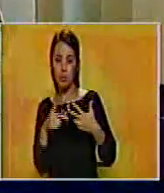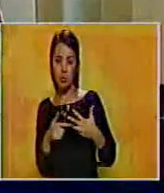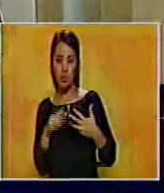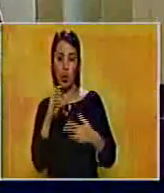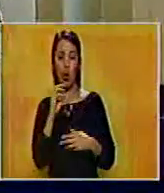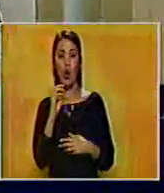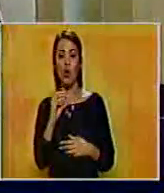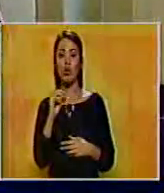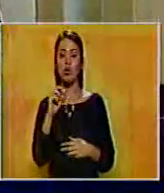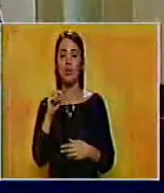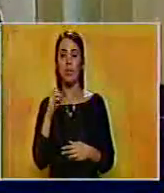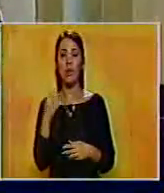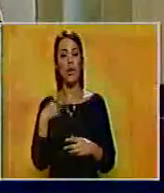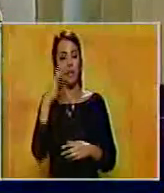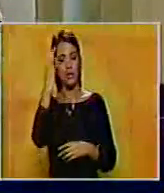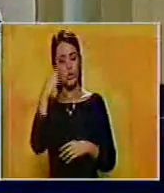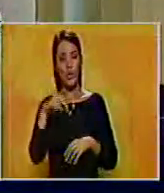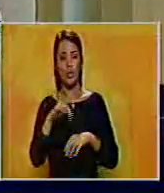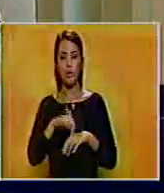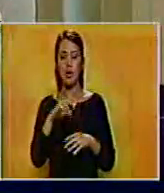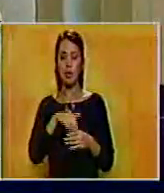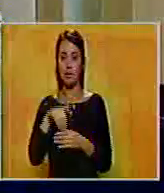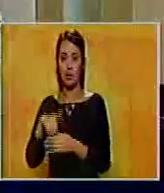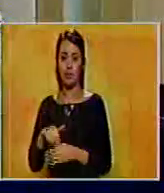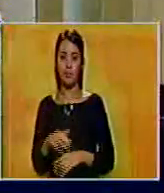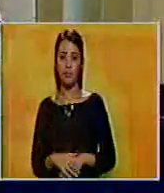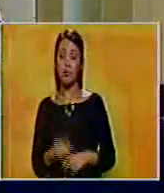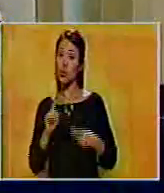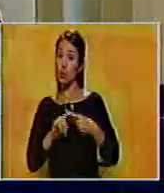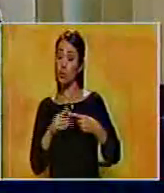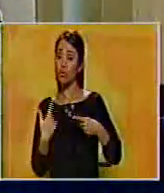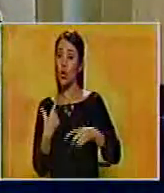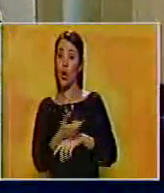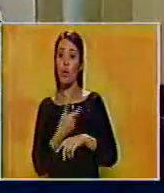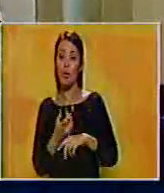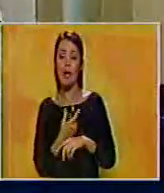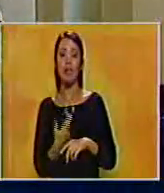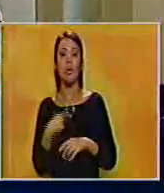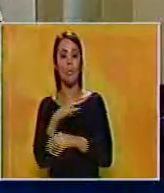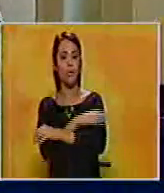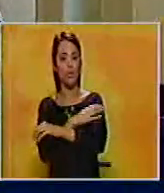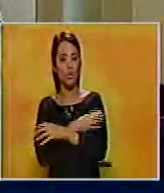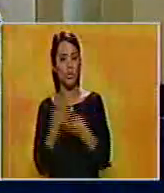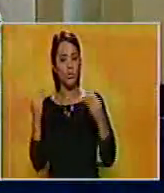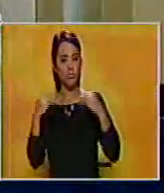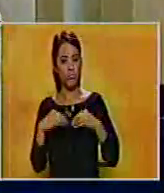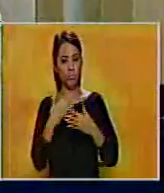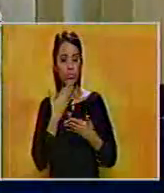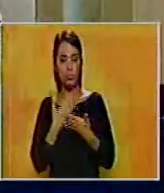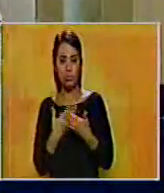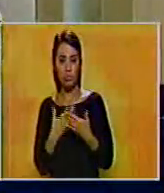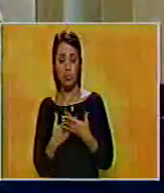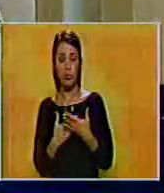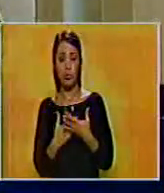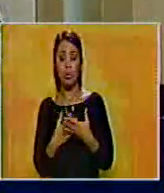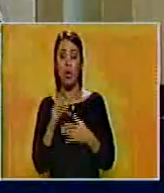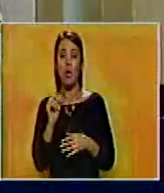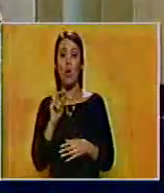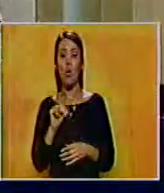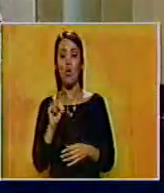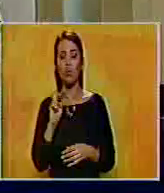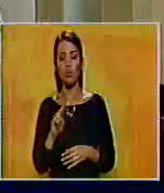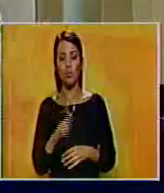Uno de ellos es que el gobierno y la oposición acuerdan proponer al secretario general de las Naciones Unidas